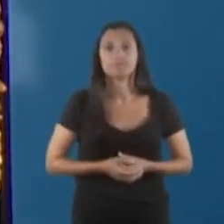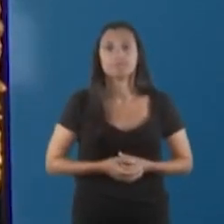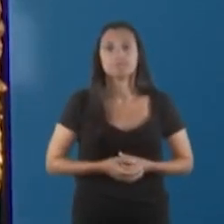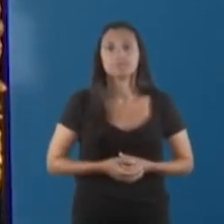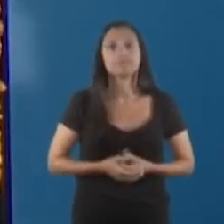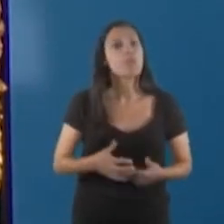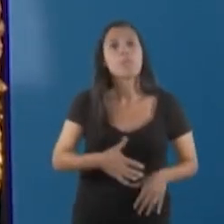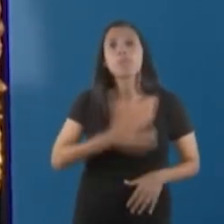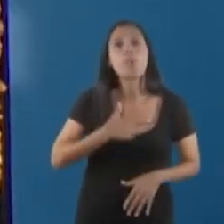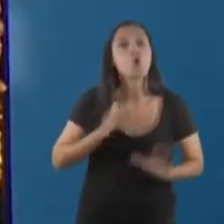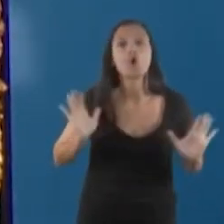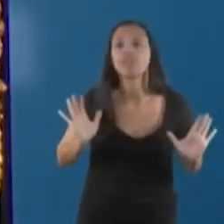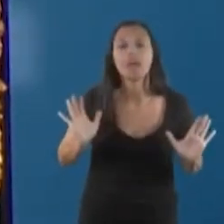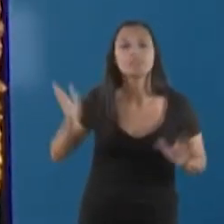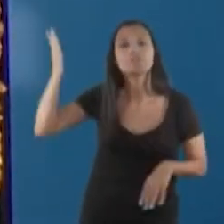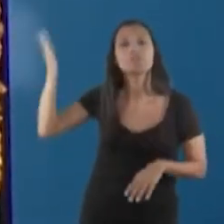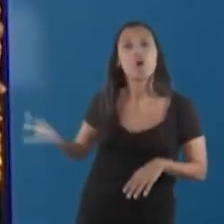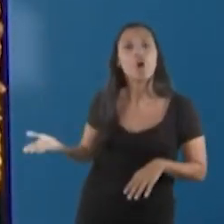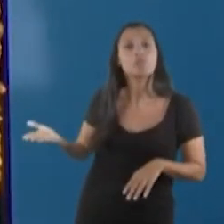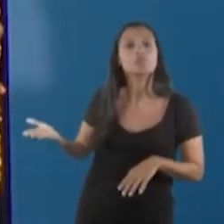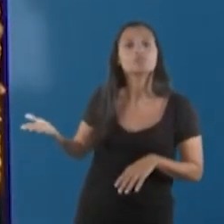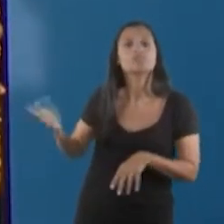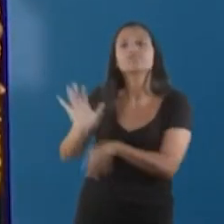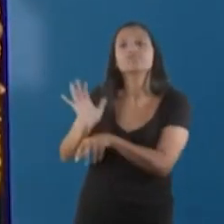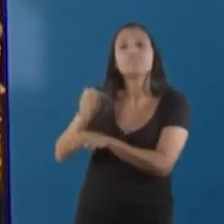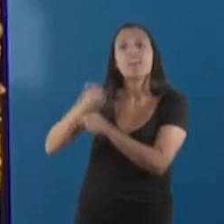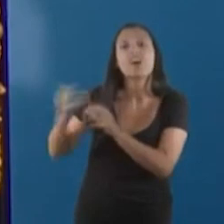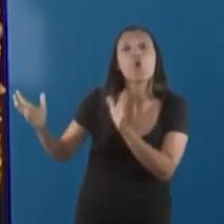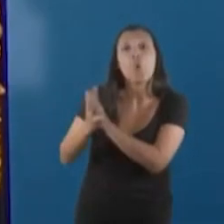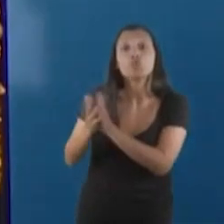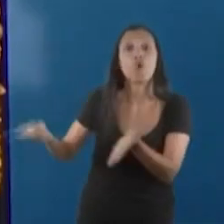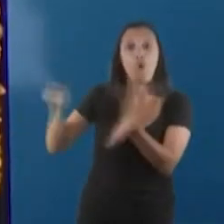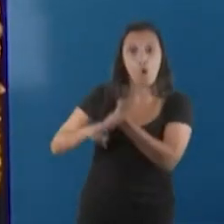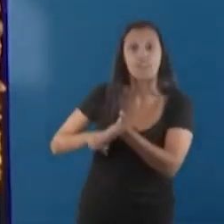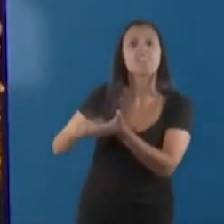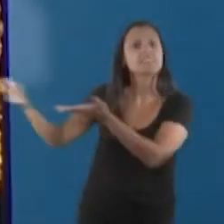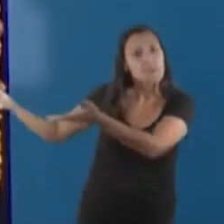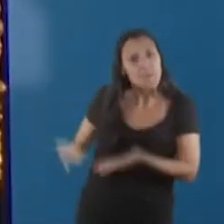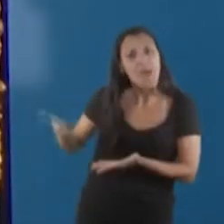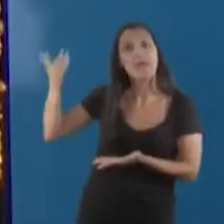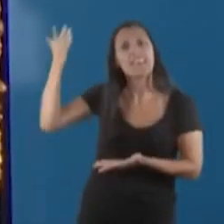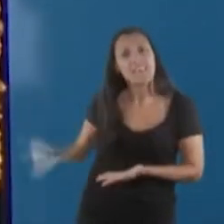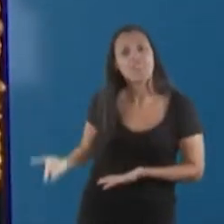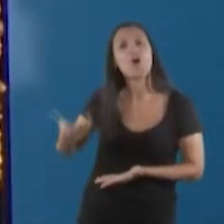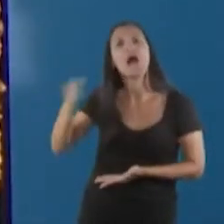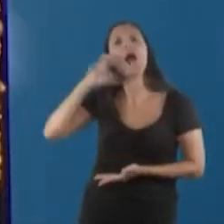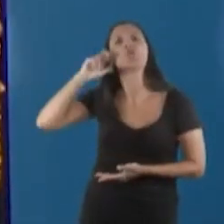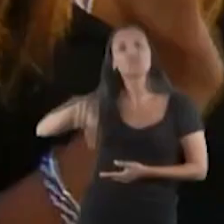Estoy muy contento de que estés pegado a mi despacho otra vez. Sos muy bienvenido, Agustín.